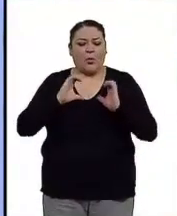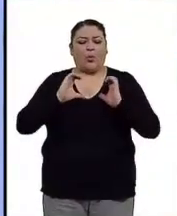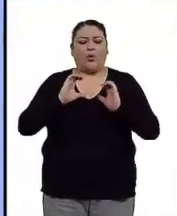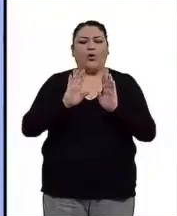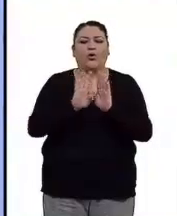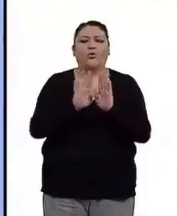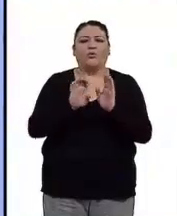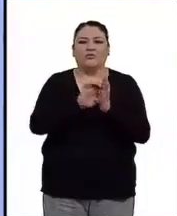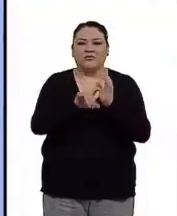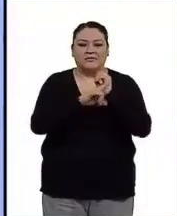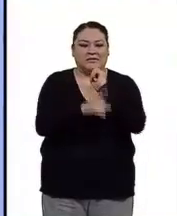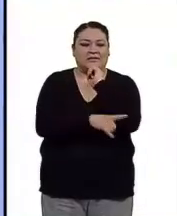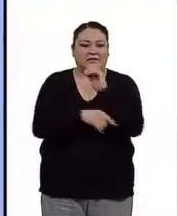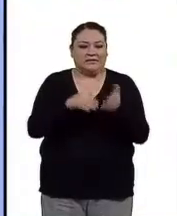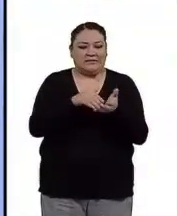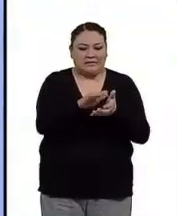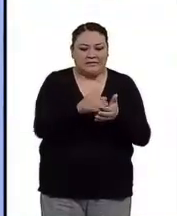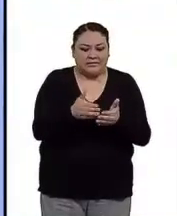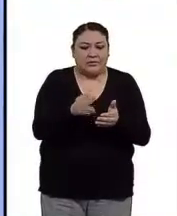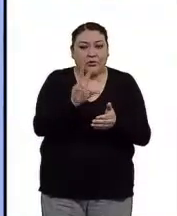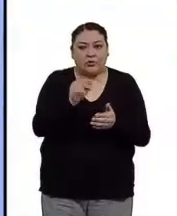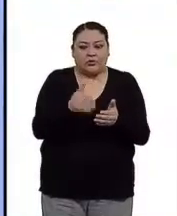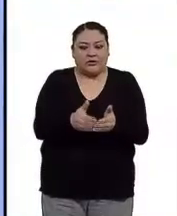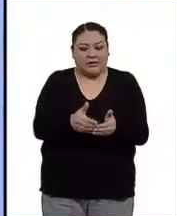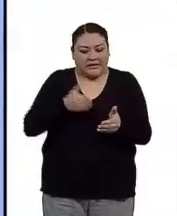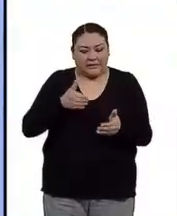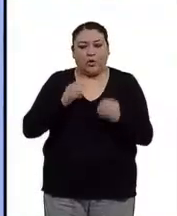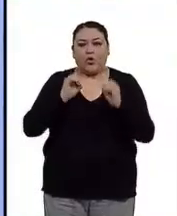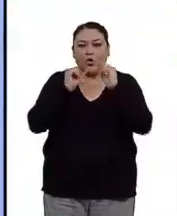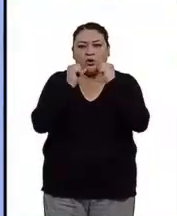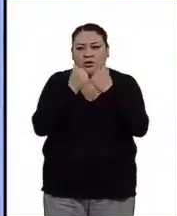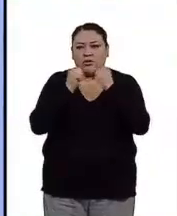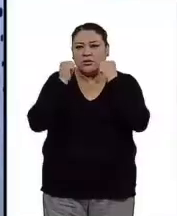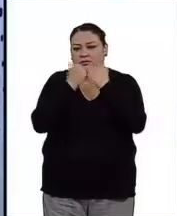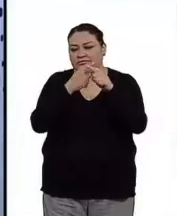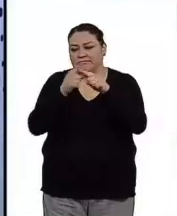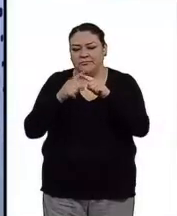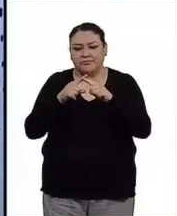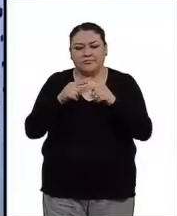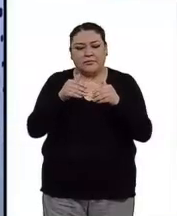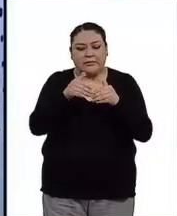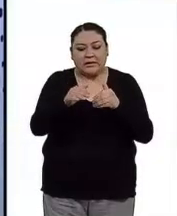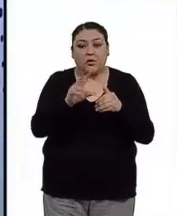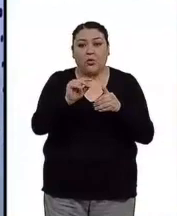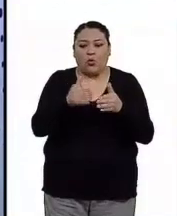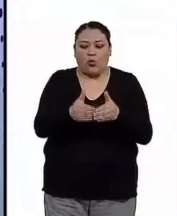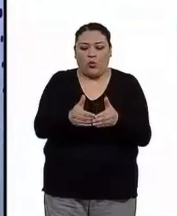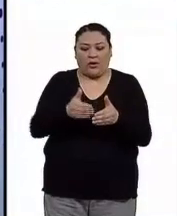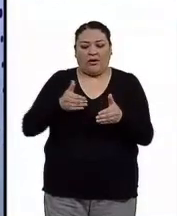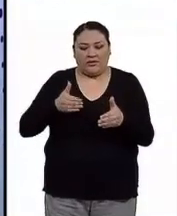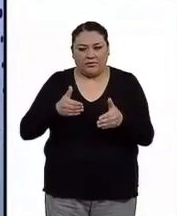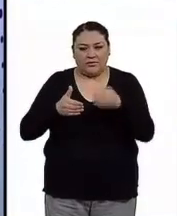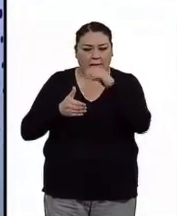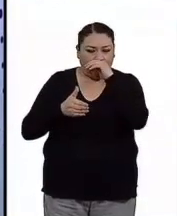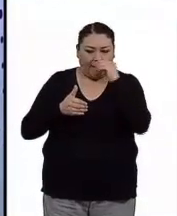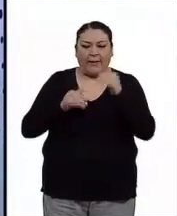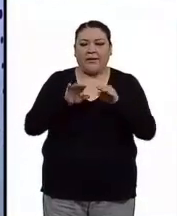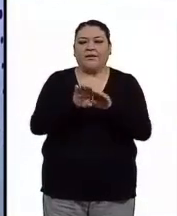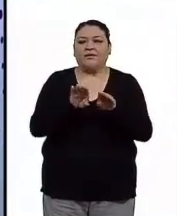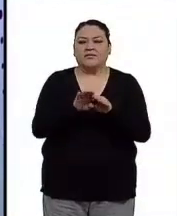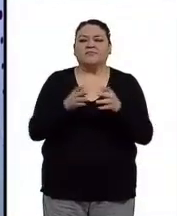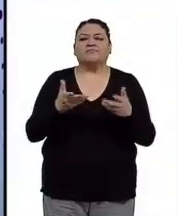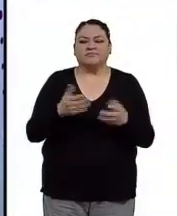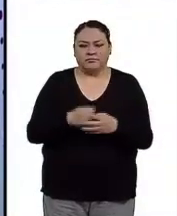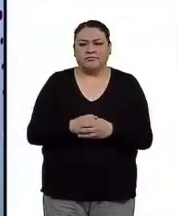se pueden tomar al interior de las empresas o organizaciones para que justamente no se llegue a un tema ya de consecuencias,